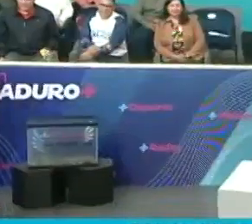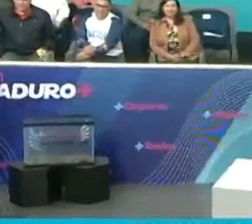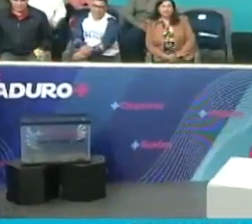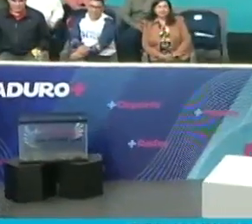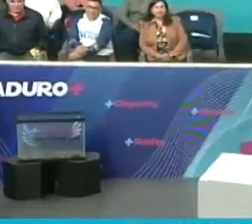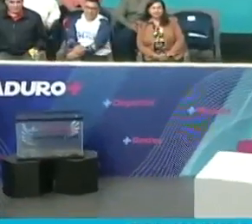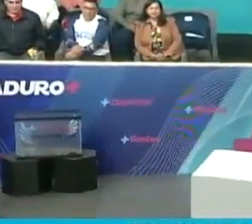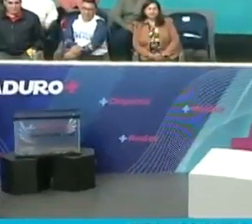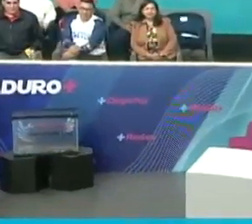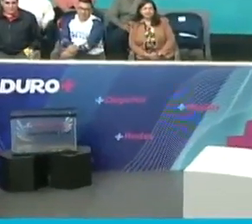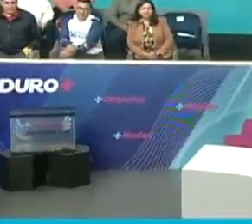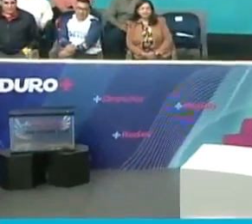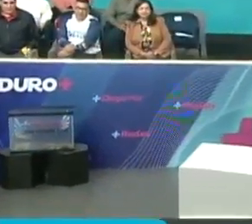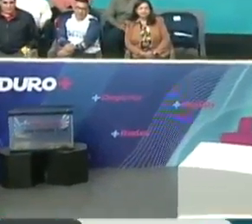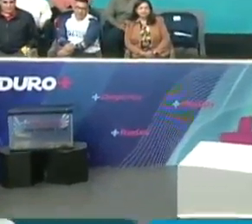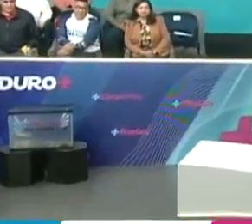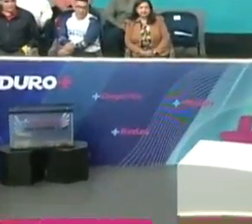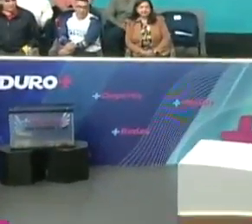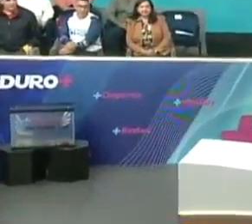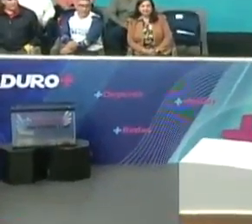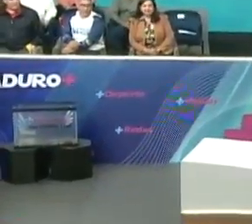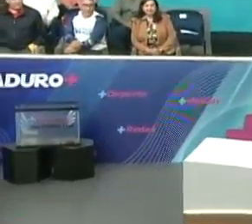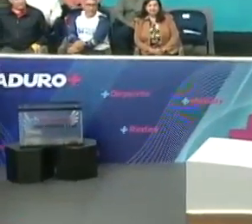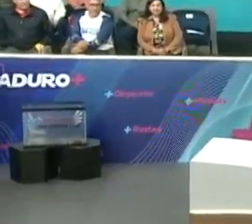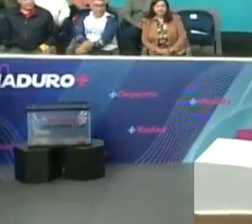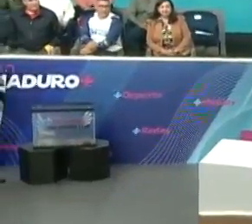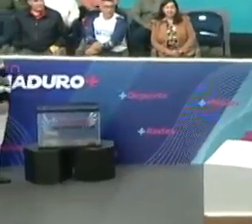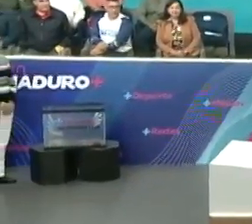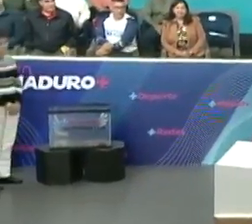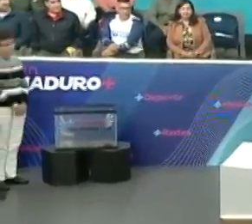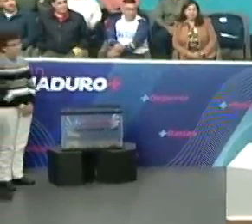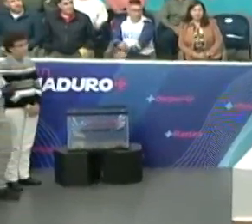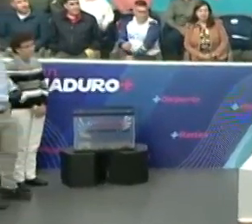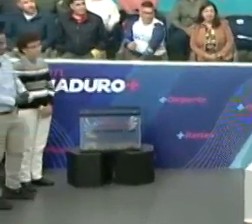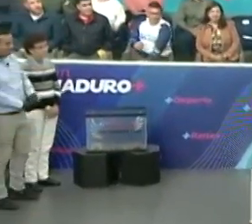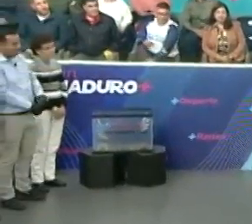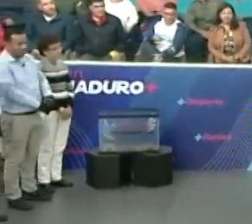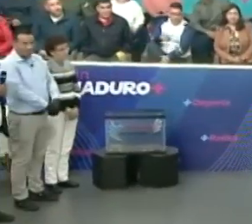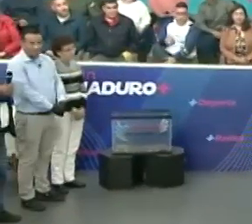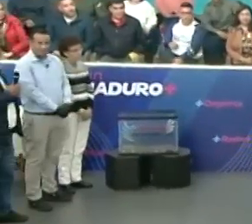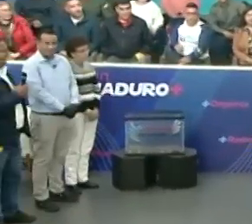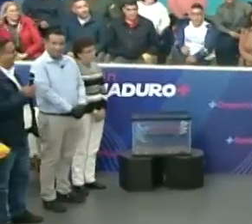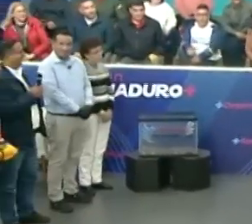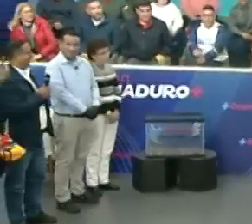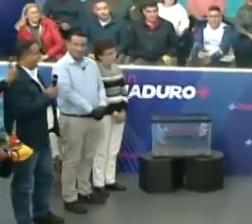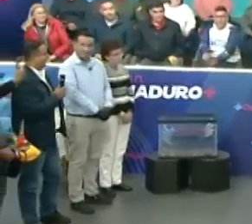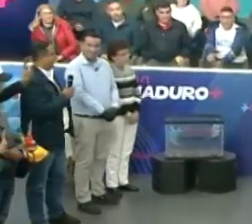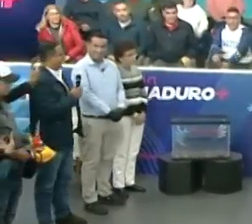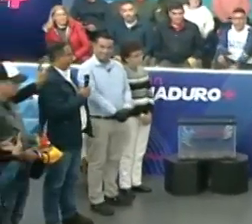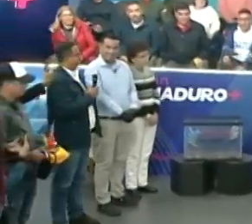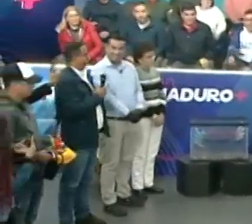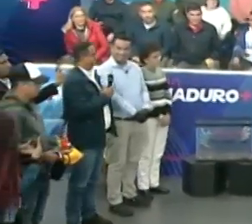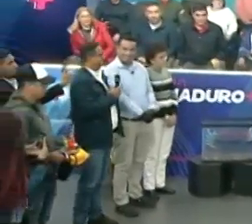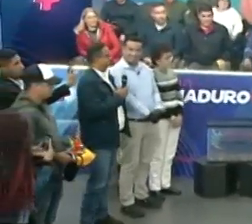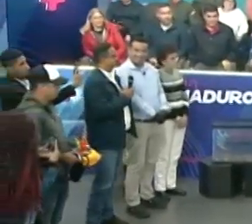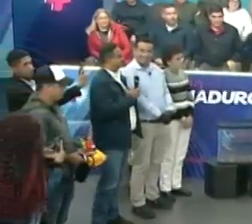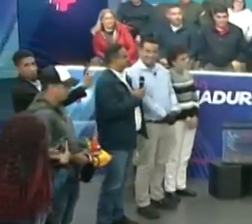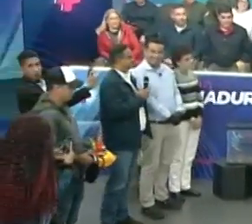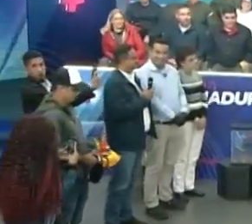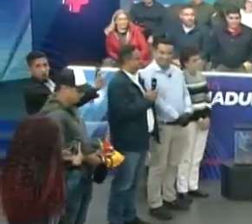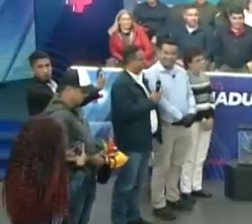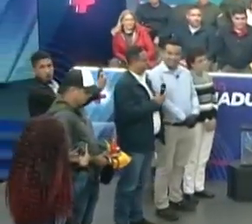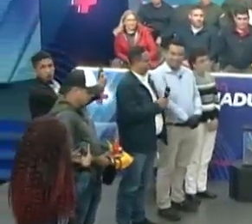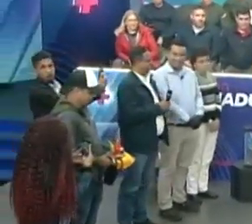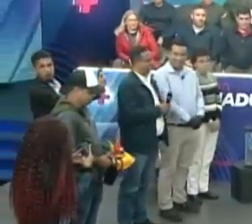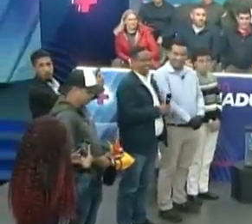Quiero presentarlos porque son influencers muy importantes en nuestro país. Emanuel